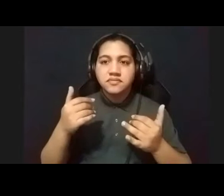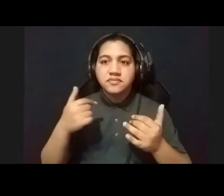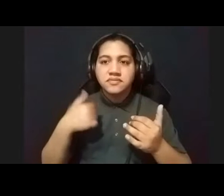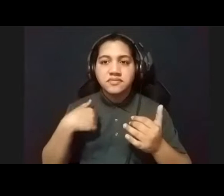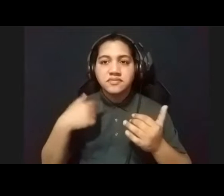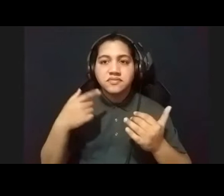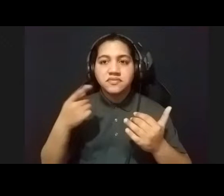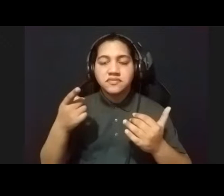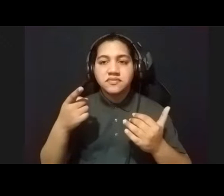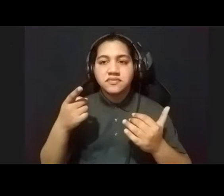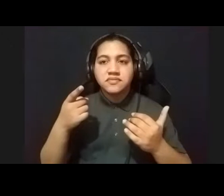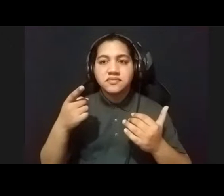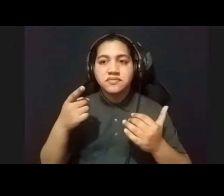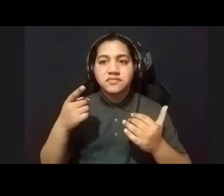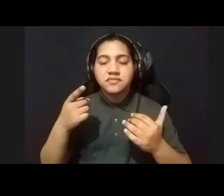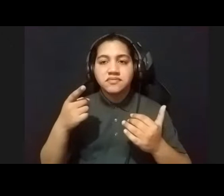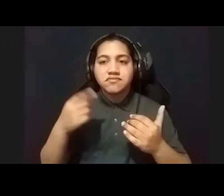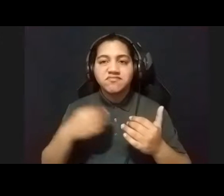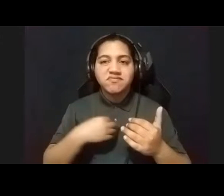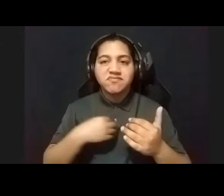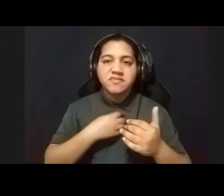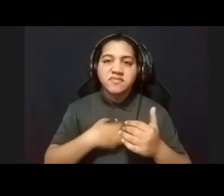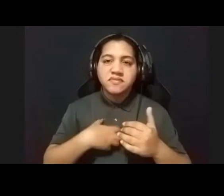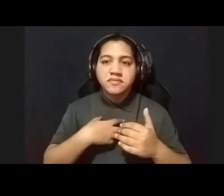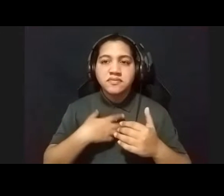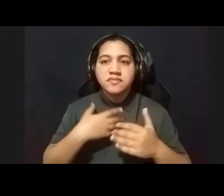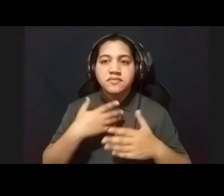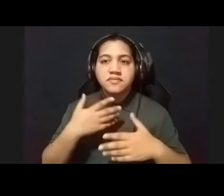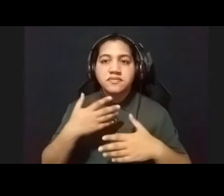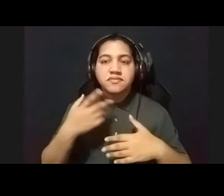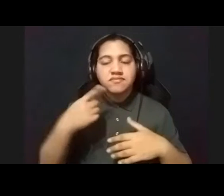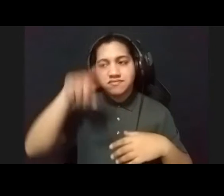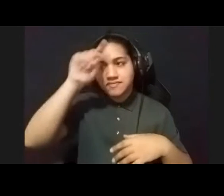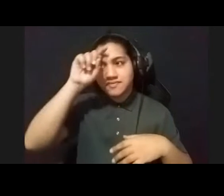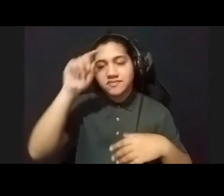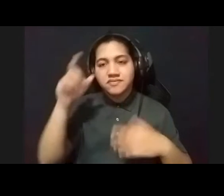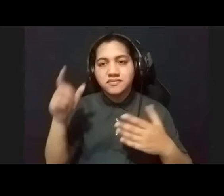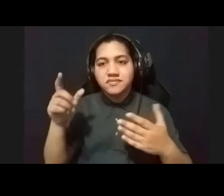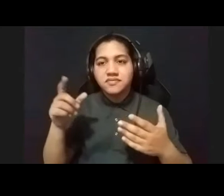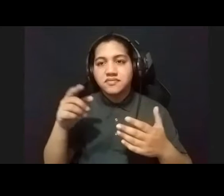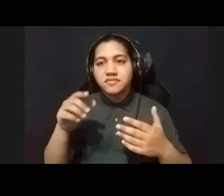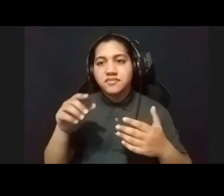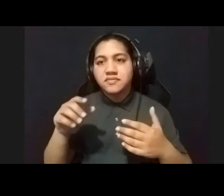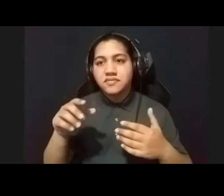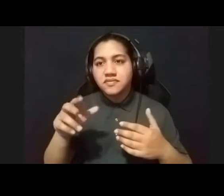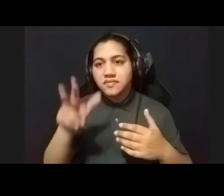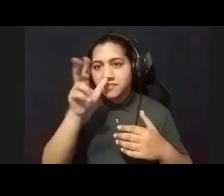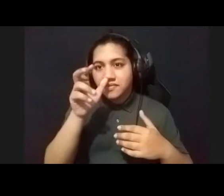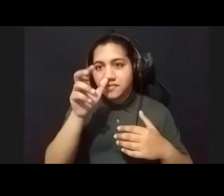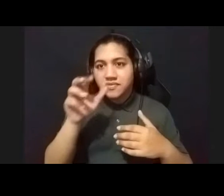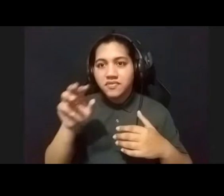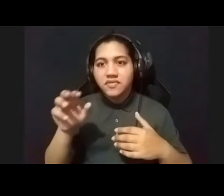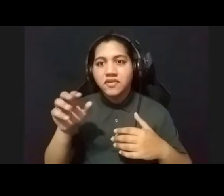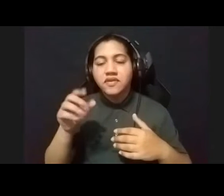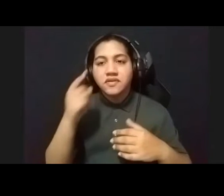me causa me hace preguntarme muchas cosas. Una Martina rubia de pelo lacio con ojos